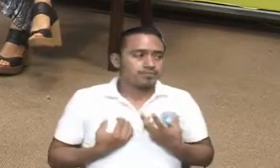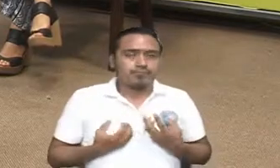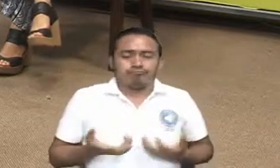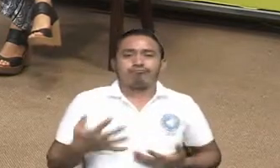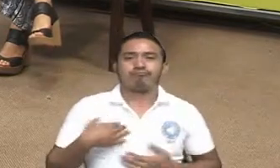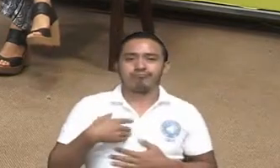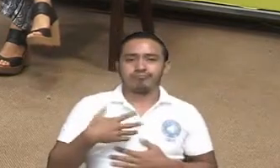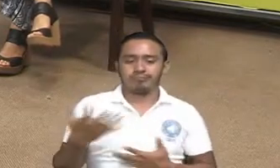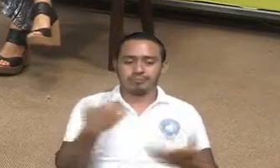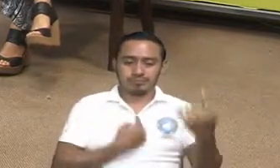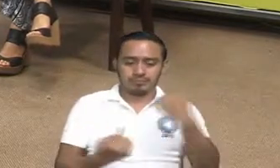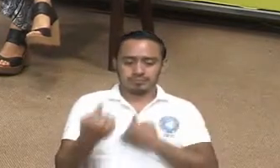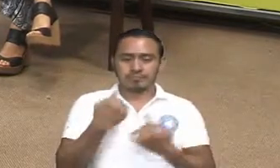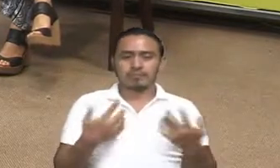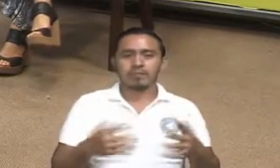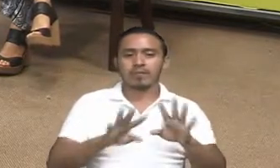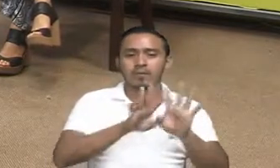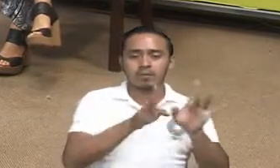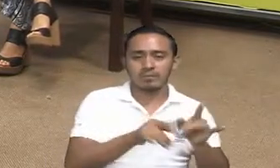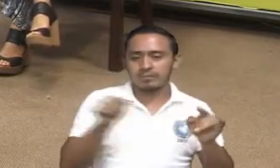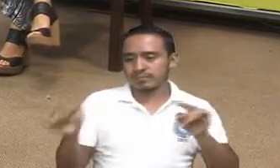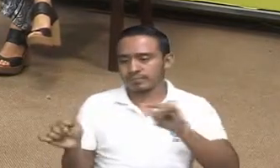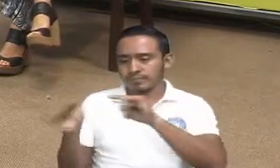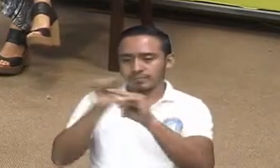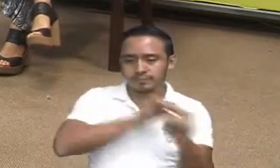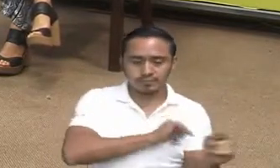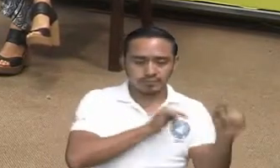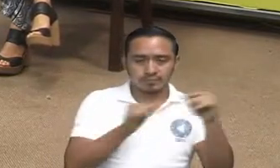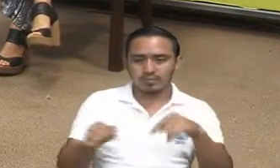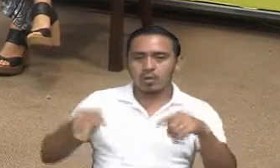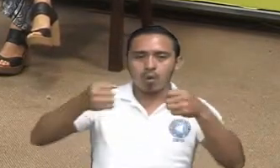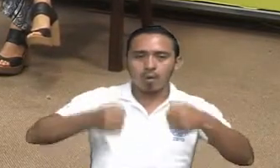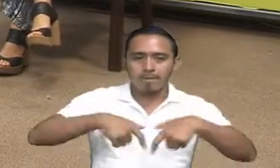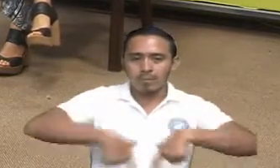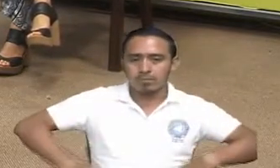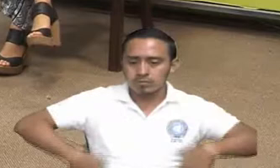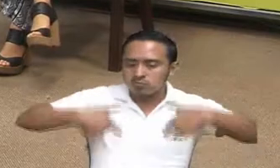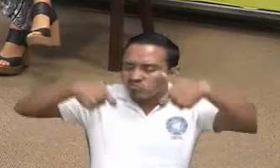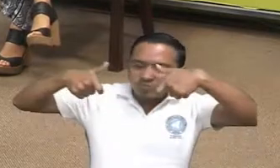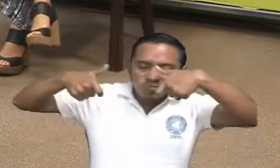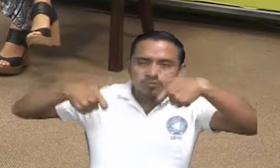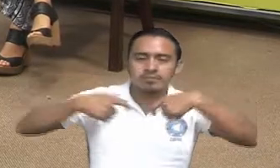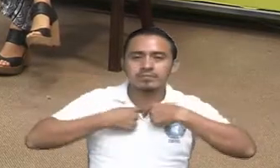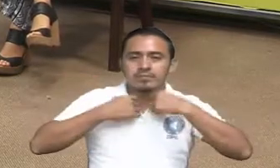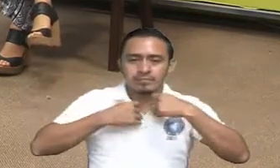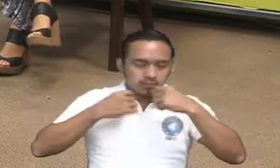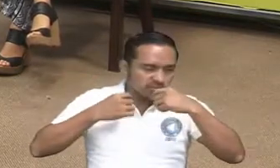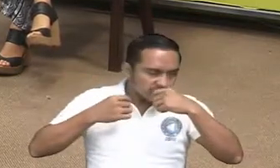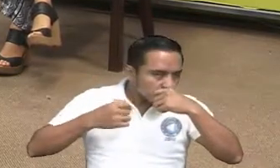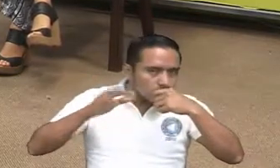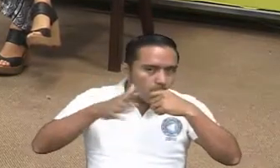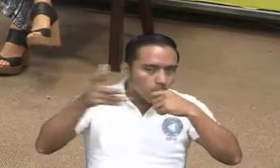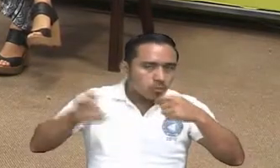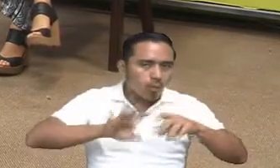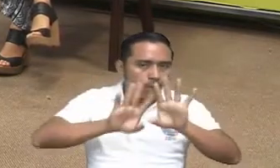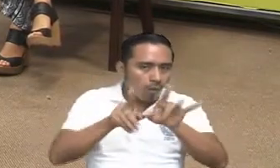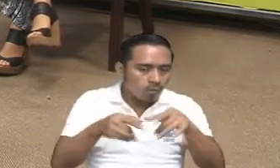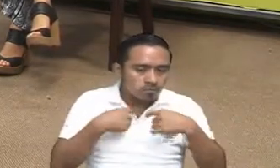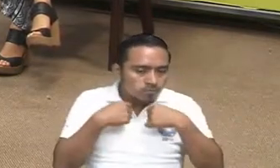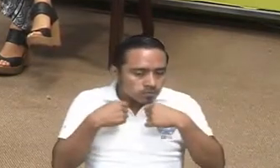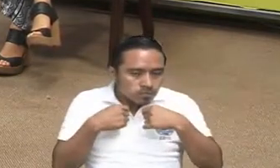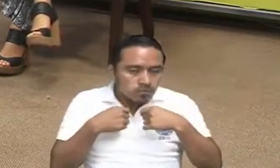y viceversa. Mujeres que revisan el boxer de los varones, que revisan las camisas, que si huelen a perfume de mujer,